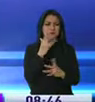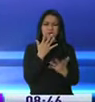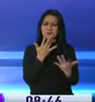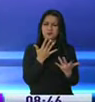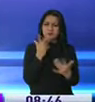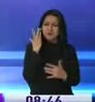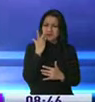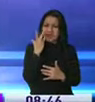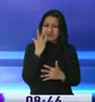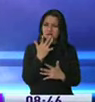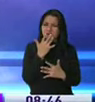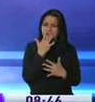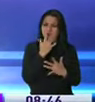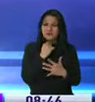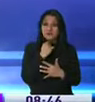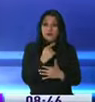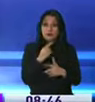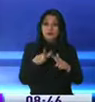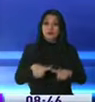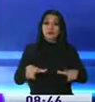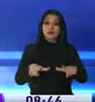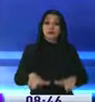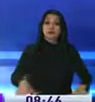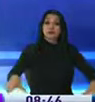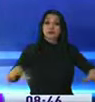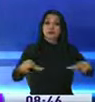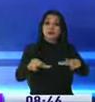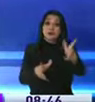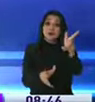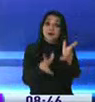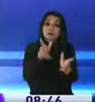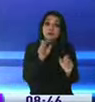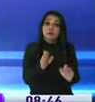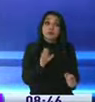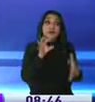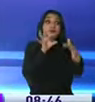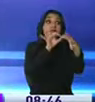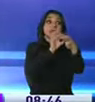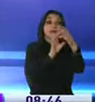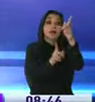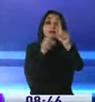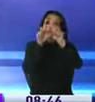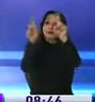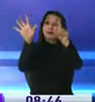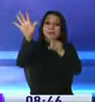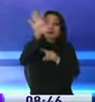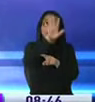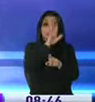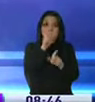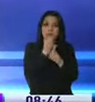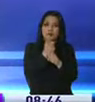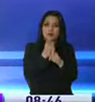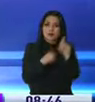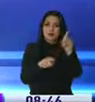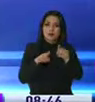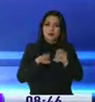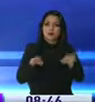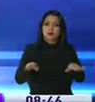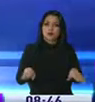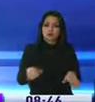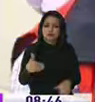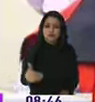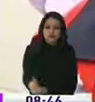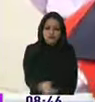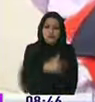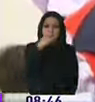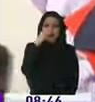un olor no agradable en la zona que puede estar vinculado a los síntomas que han presentado algunos estudiantes, los más chiquitos. Se